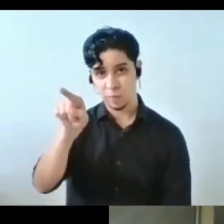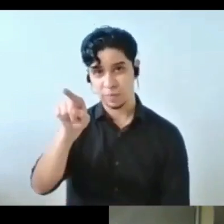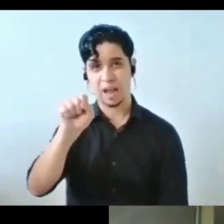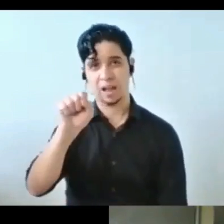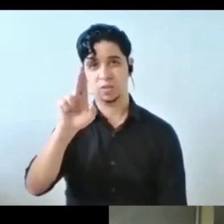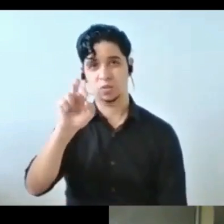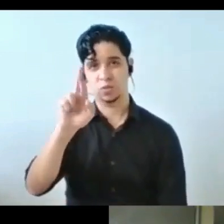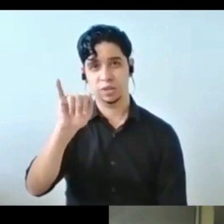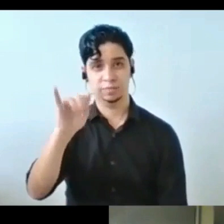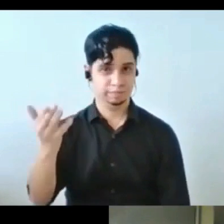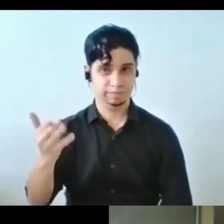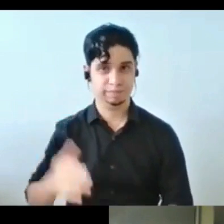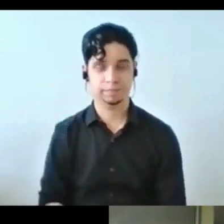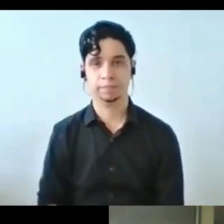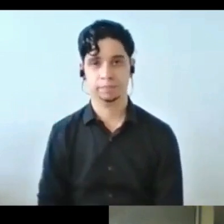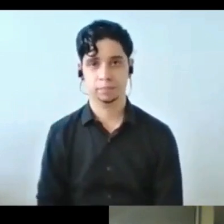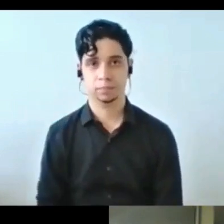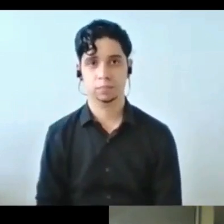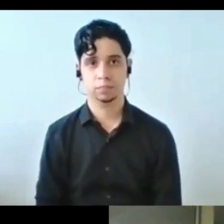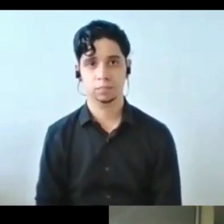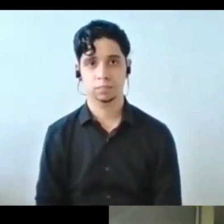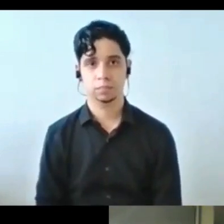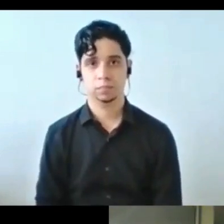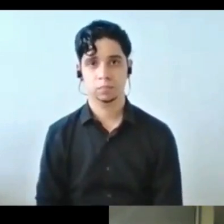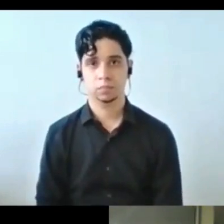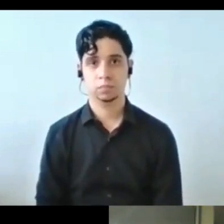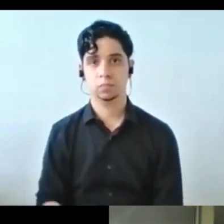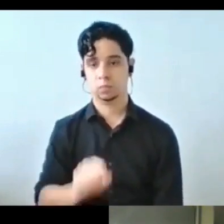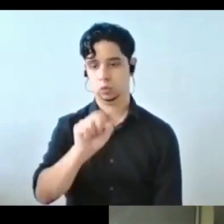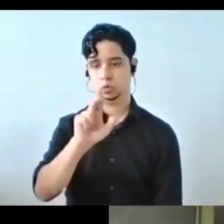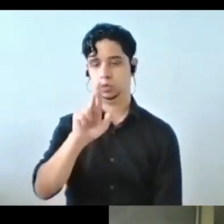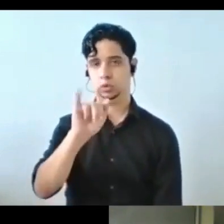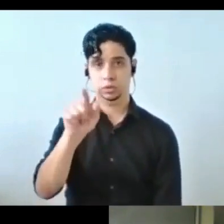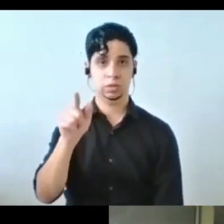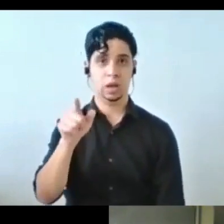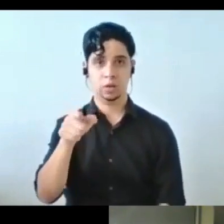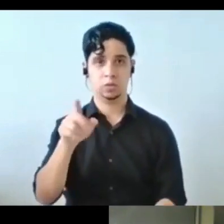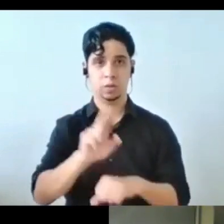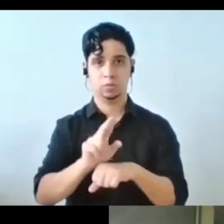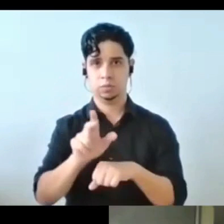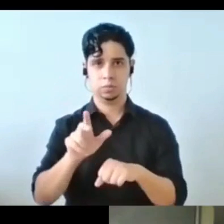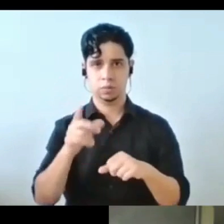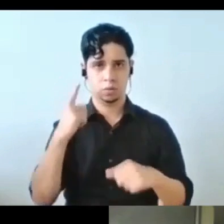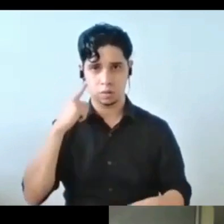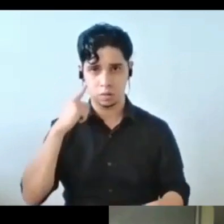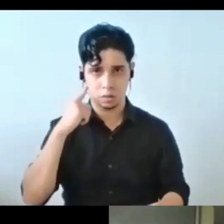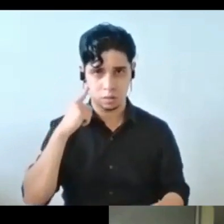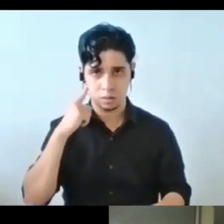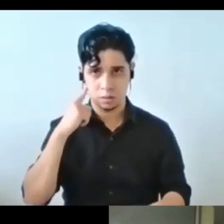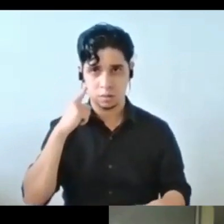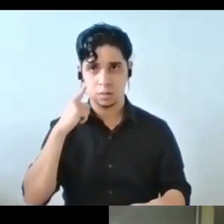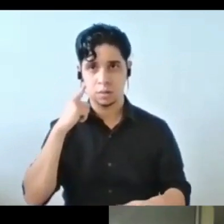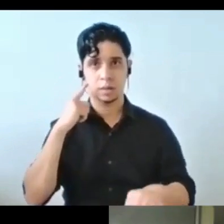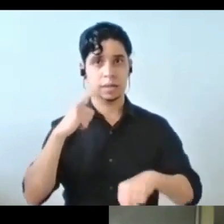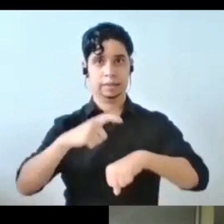Suri. Así que pues Suri es nuestra plataforma. Sonó algo ahí. No fui yo.